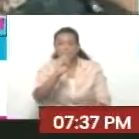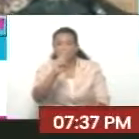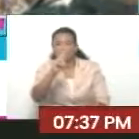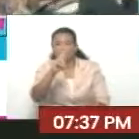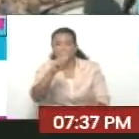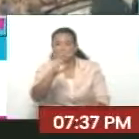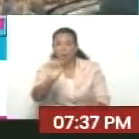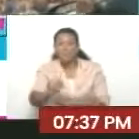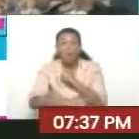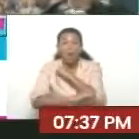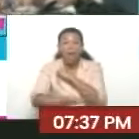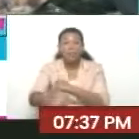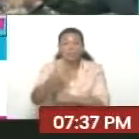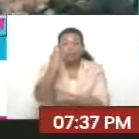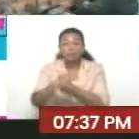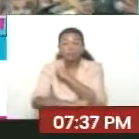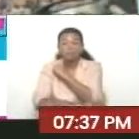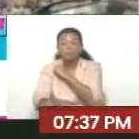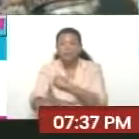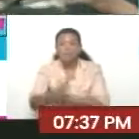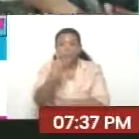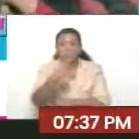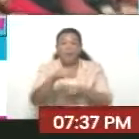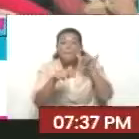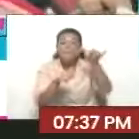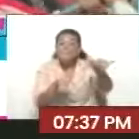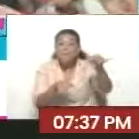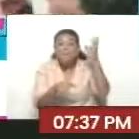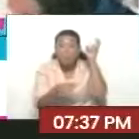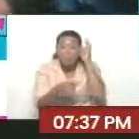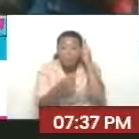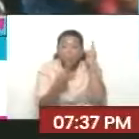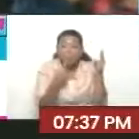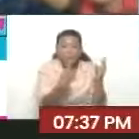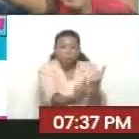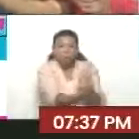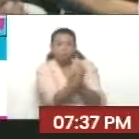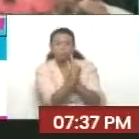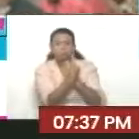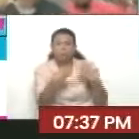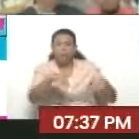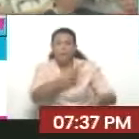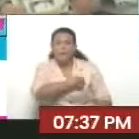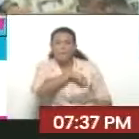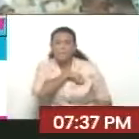por la traición de uno de los suyos. Lo traicionó y lo entregó.